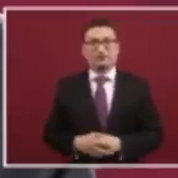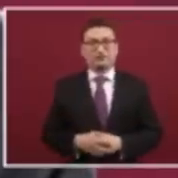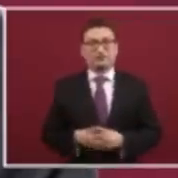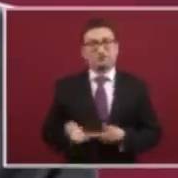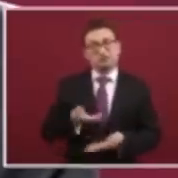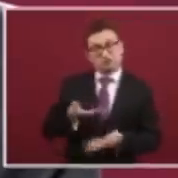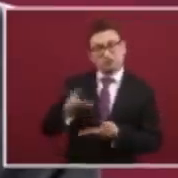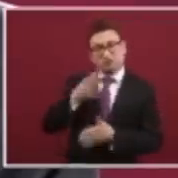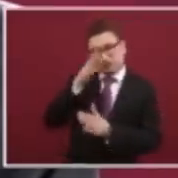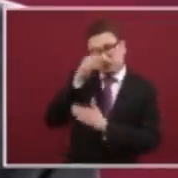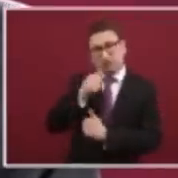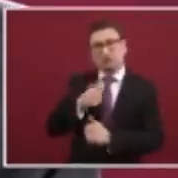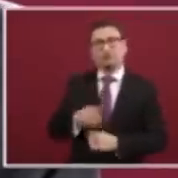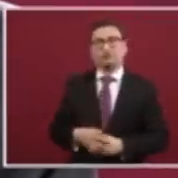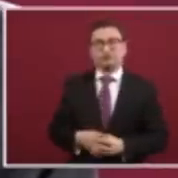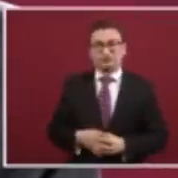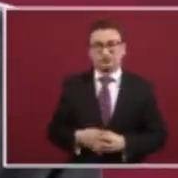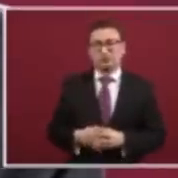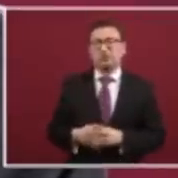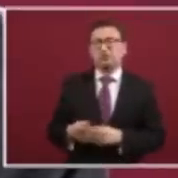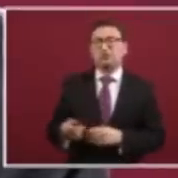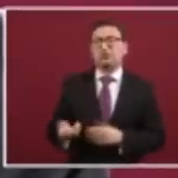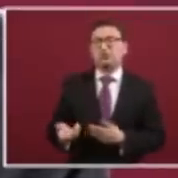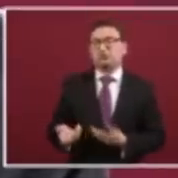tratos directos,